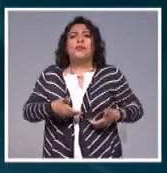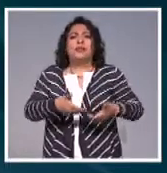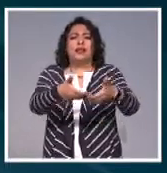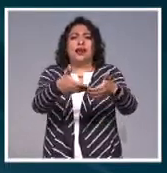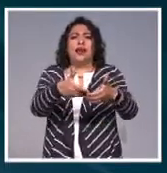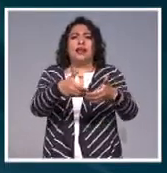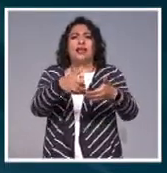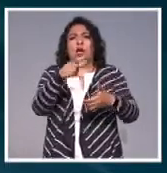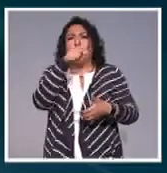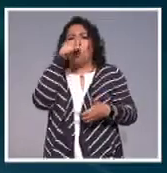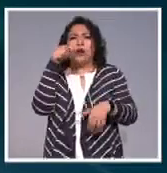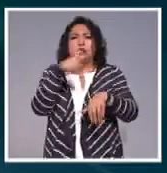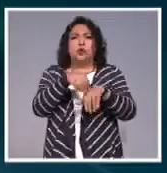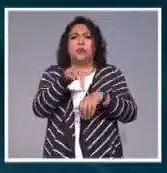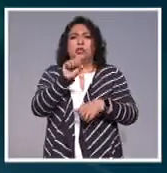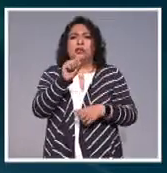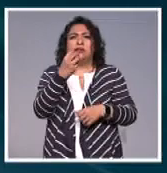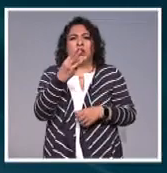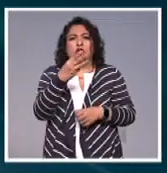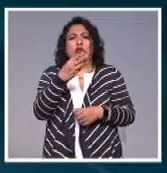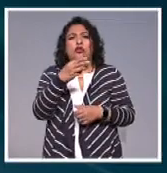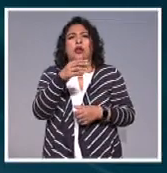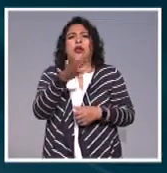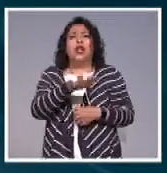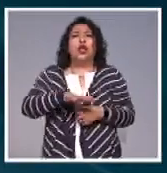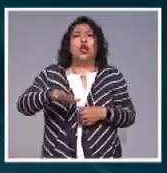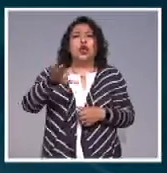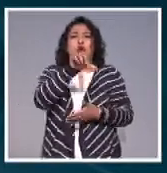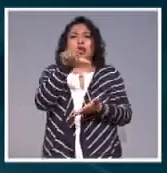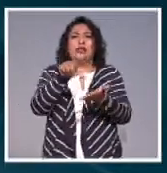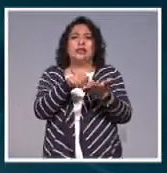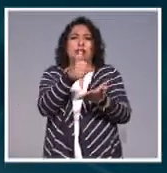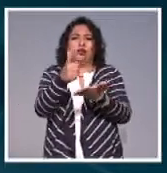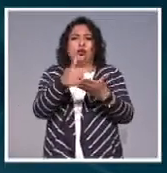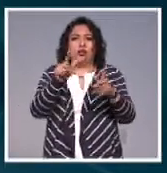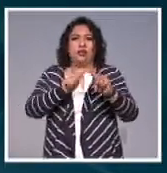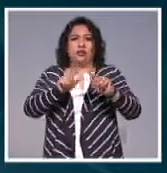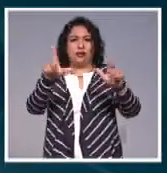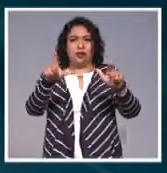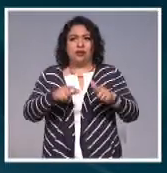Avenida Juárez 62, Colonia Centro, en la ciudad de Tlaxcala.